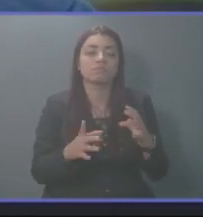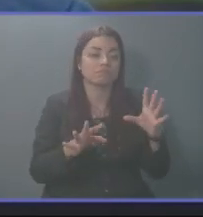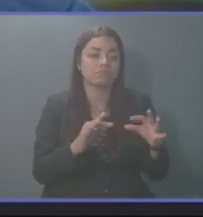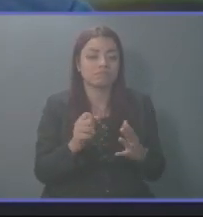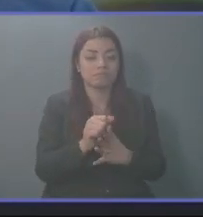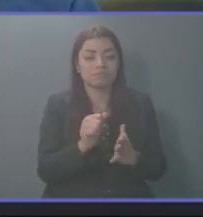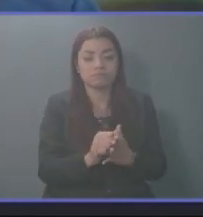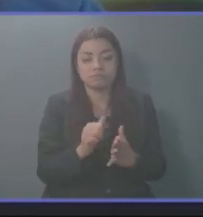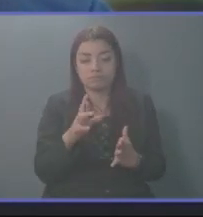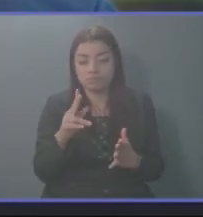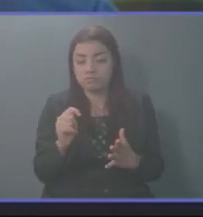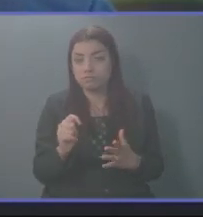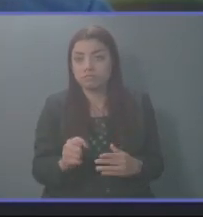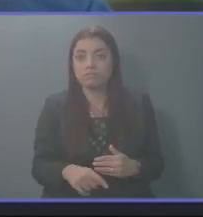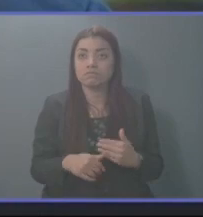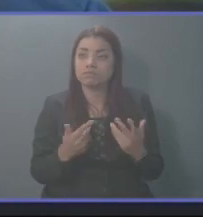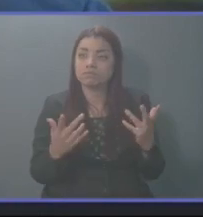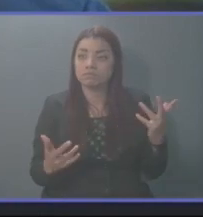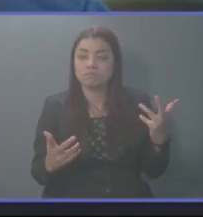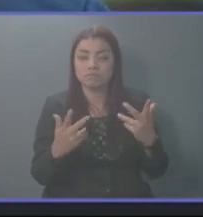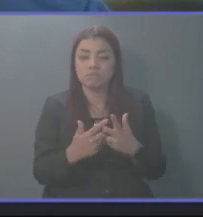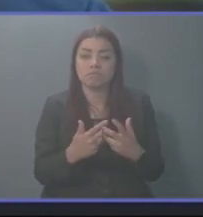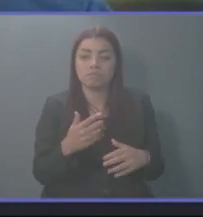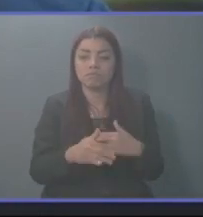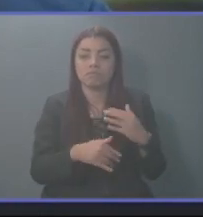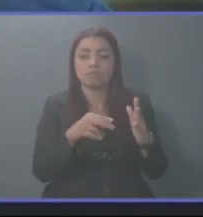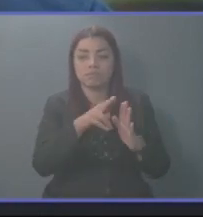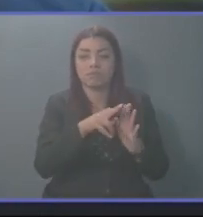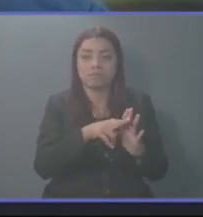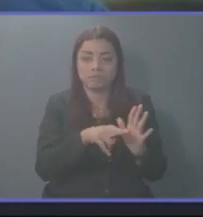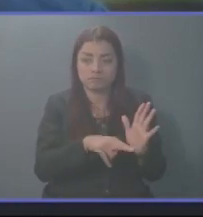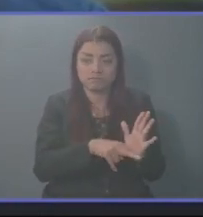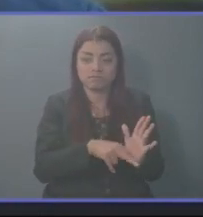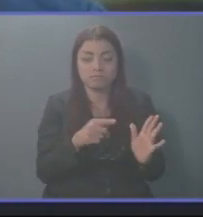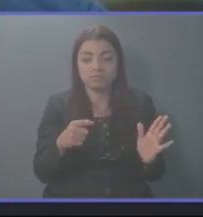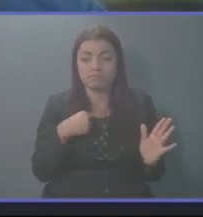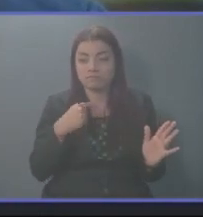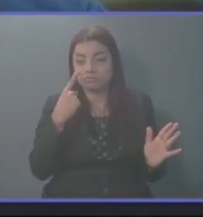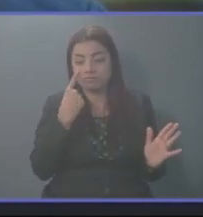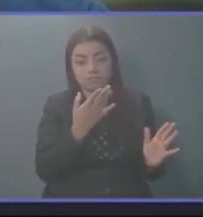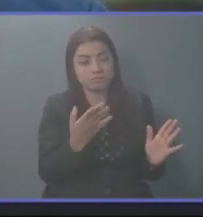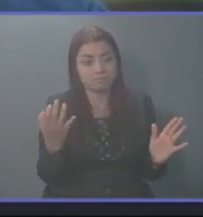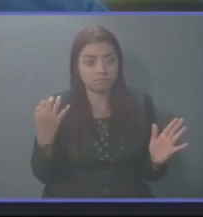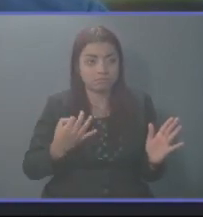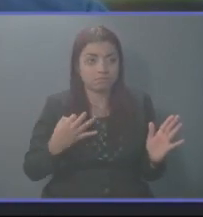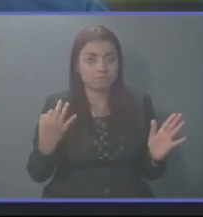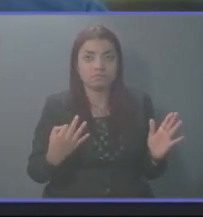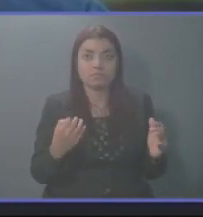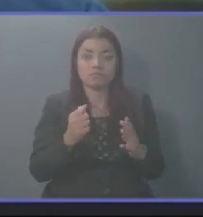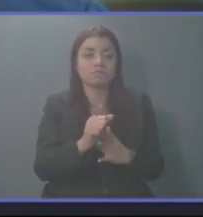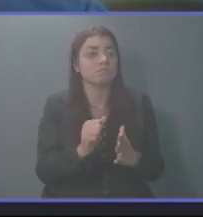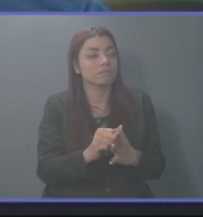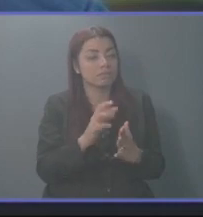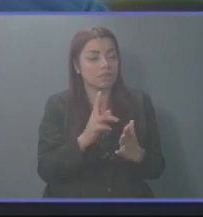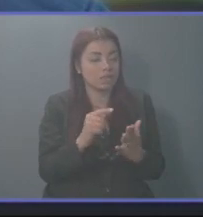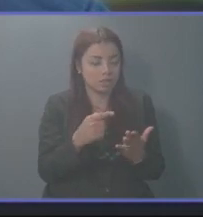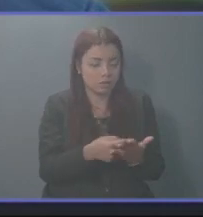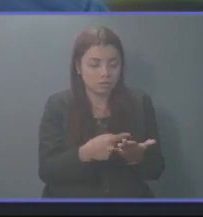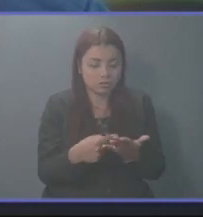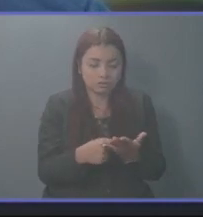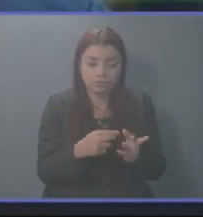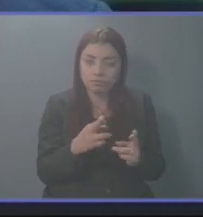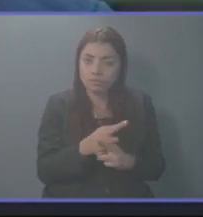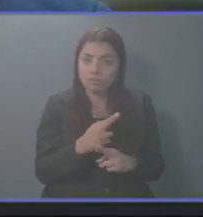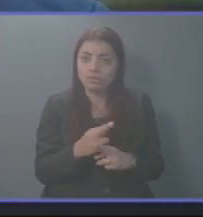algunos artículos, a fin de armonizar el contenido de la norma, se ve necesario modificar algunos artículos sin tocar el fondo de la intención de